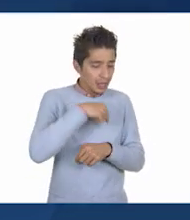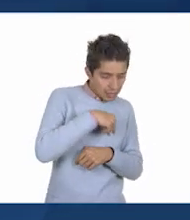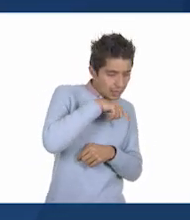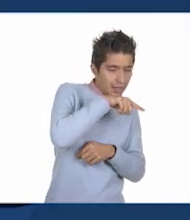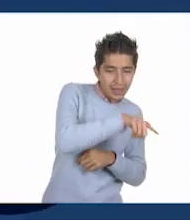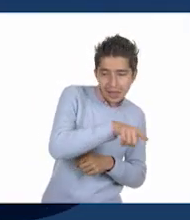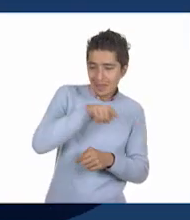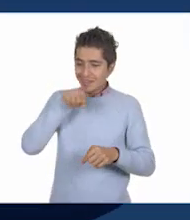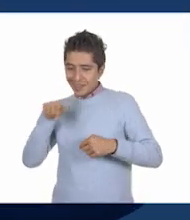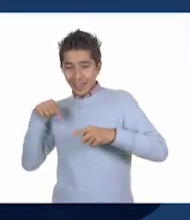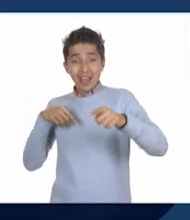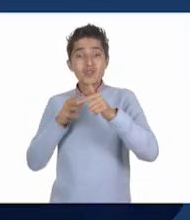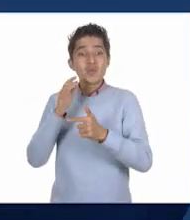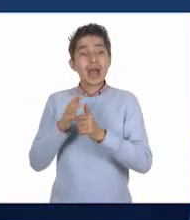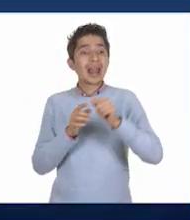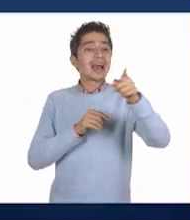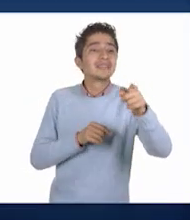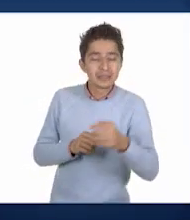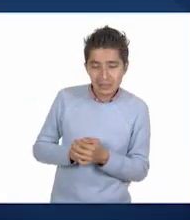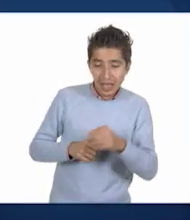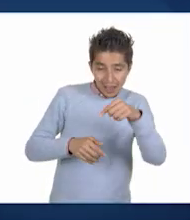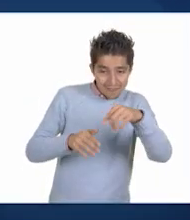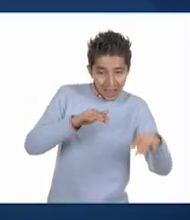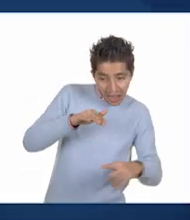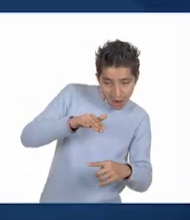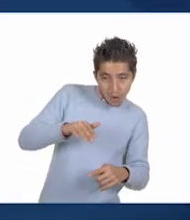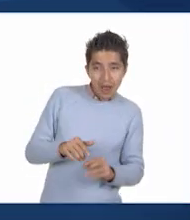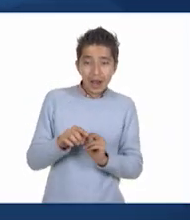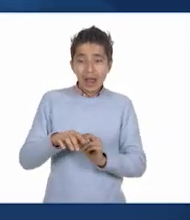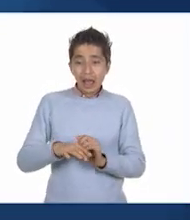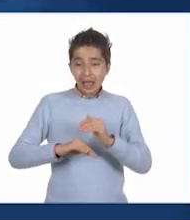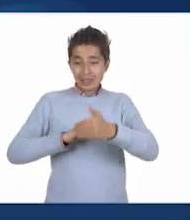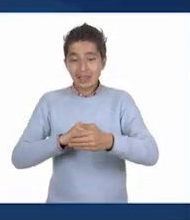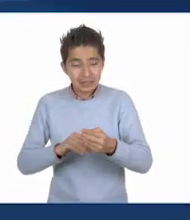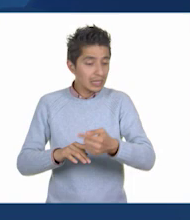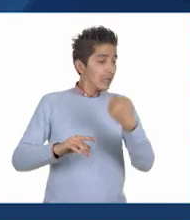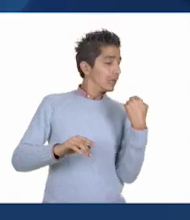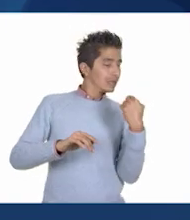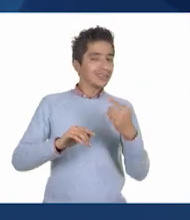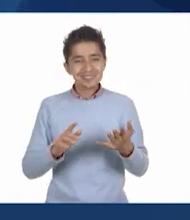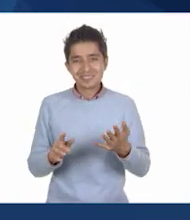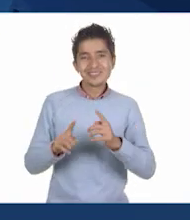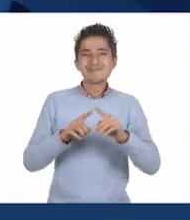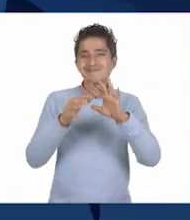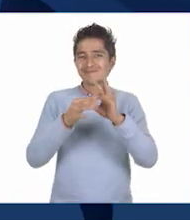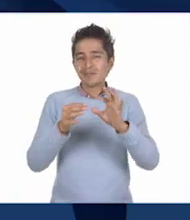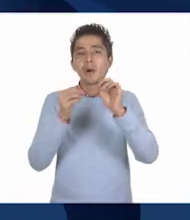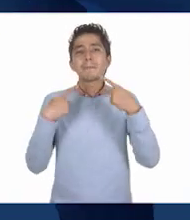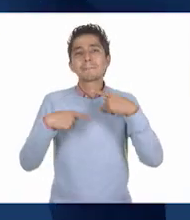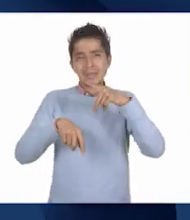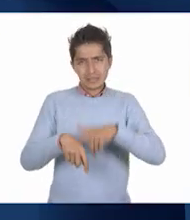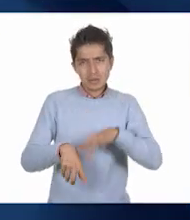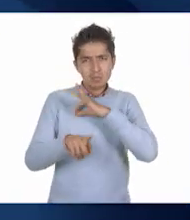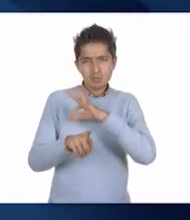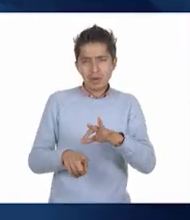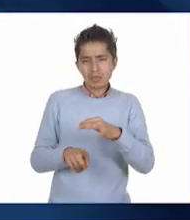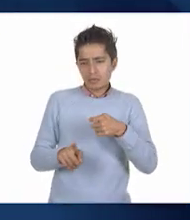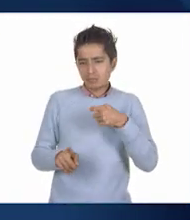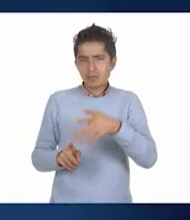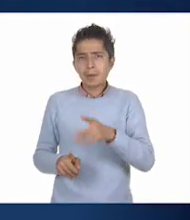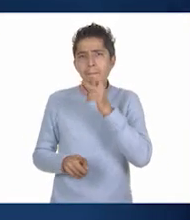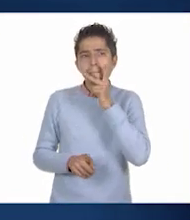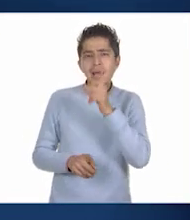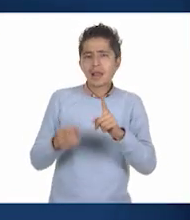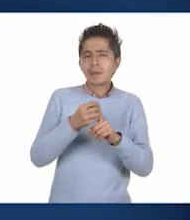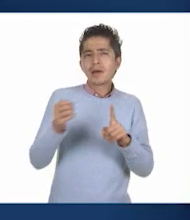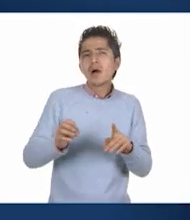acá, allá, en ese lugar, allá, debajo, delante, detrás. Y para hacer referencias personales podemos emplear frases y